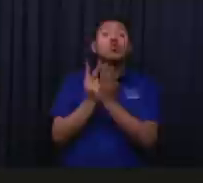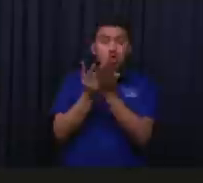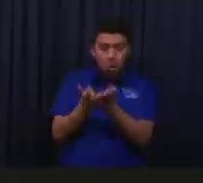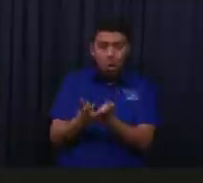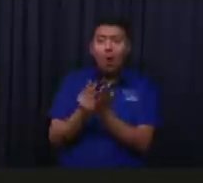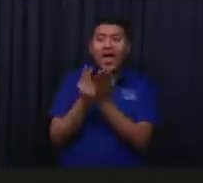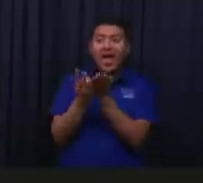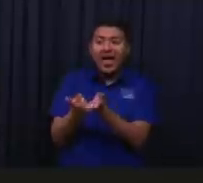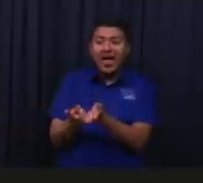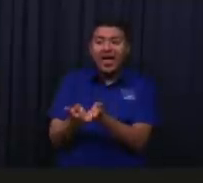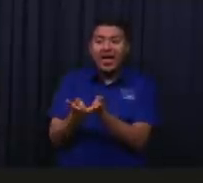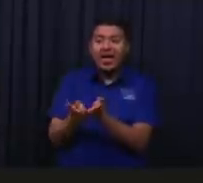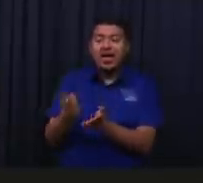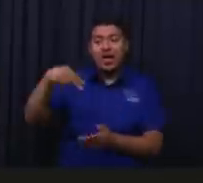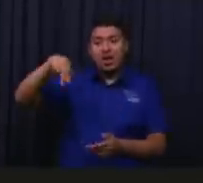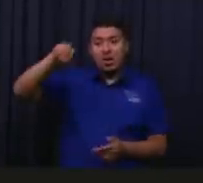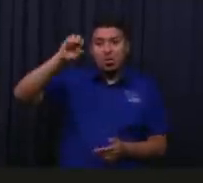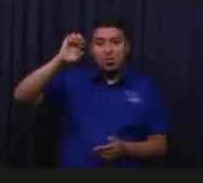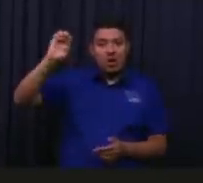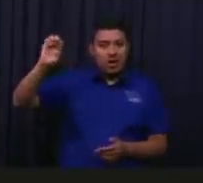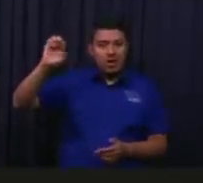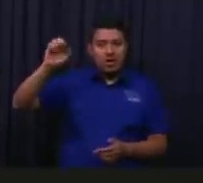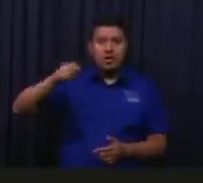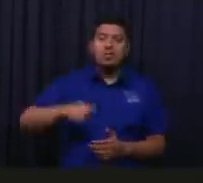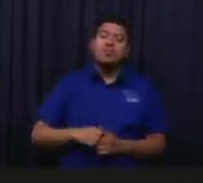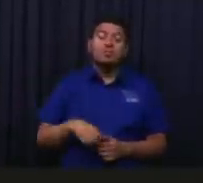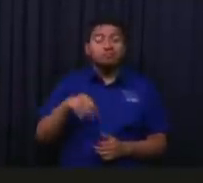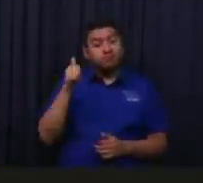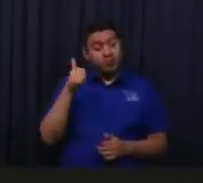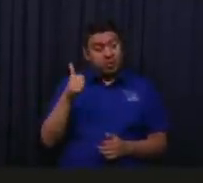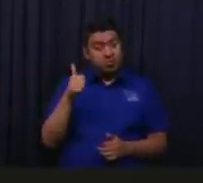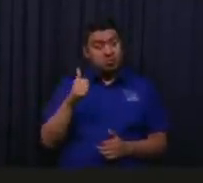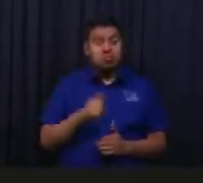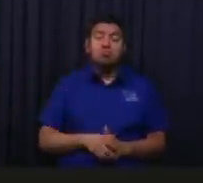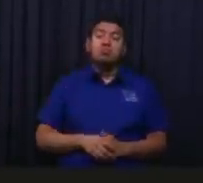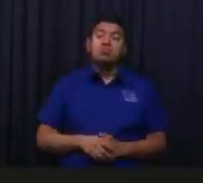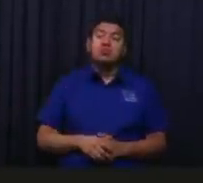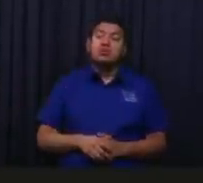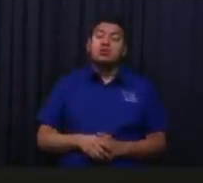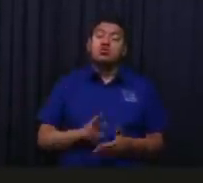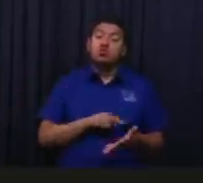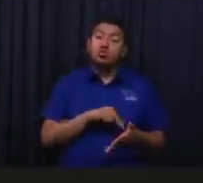Dios, y su nombre significa reposo.